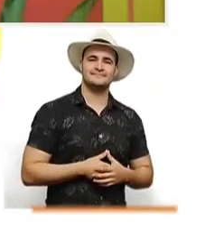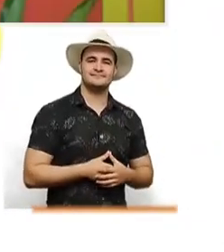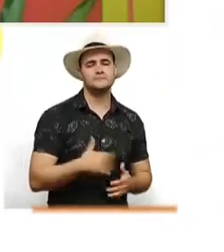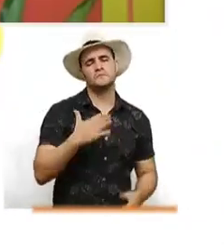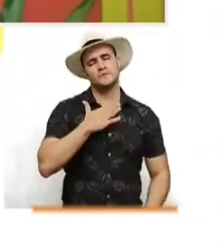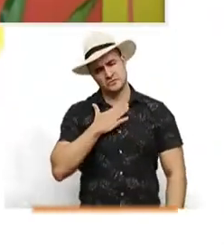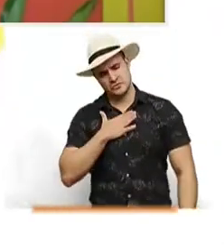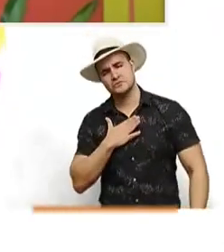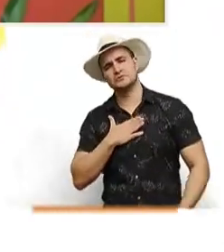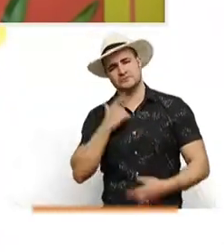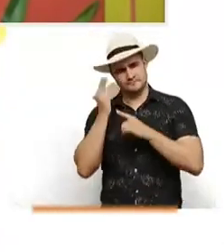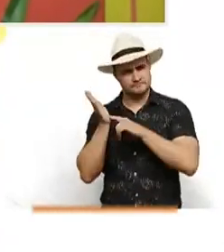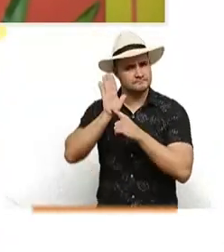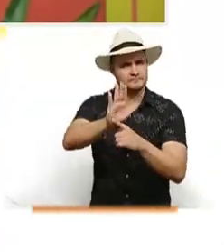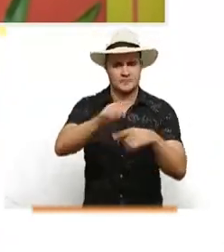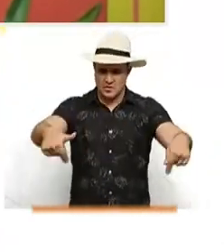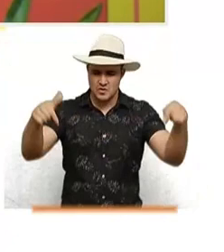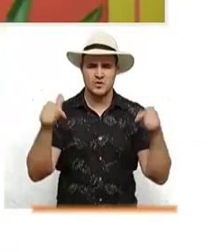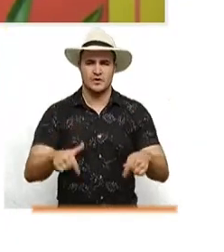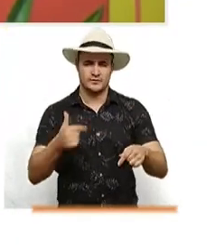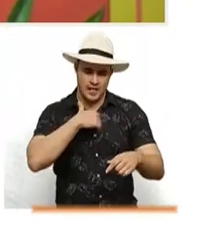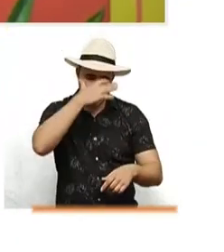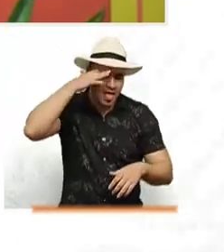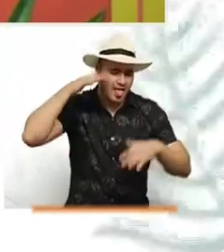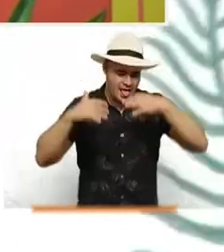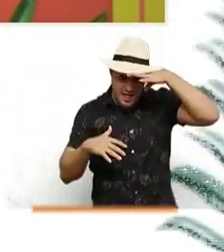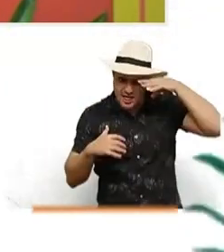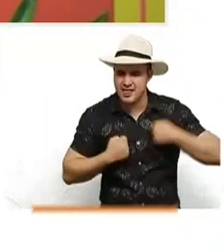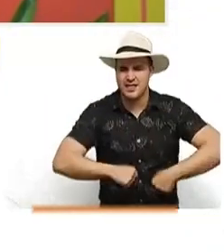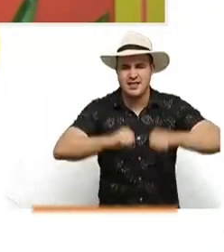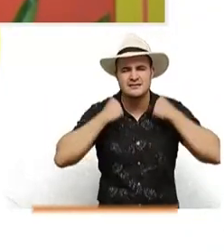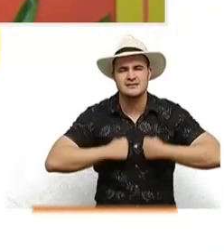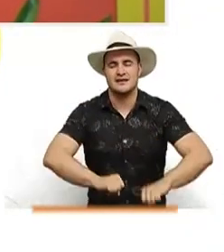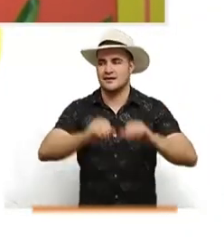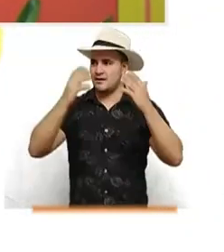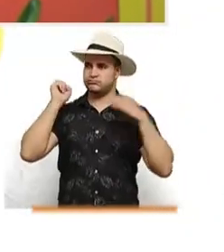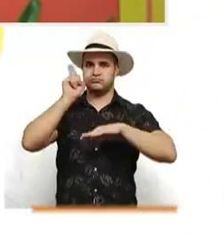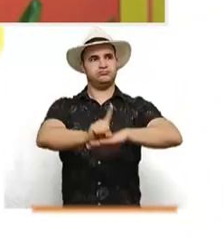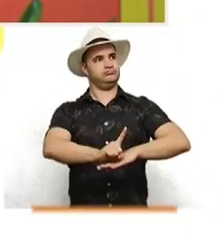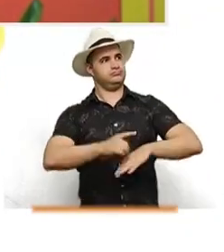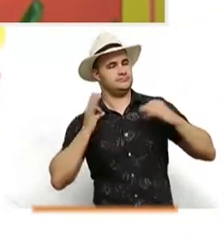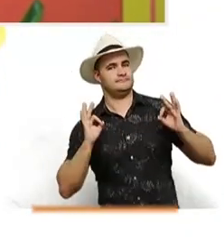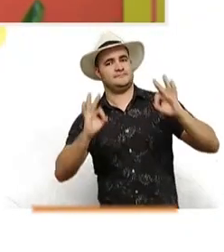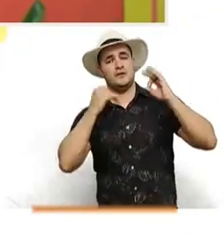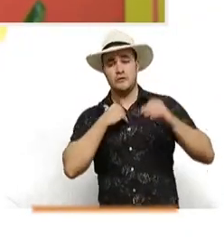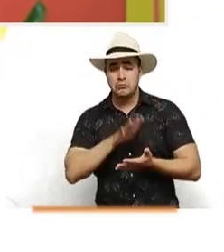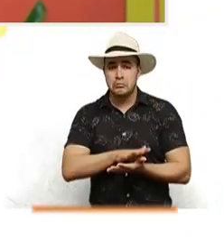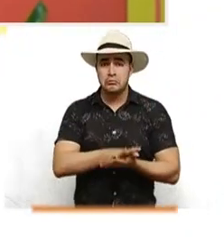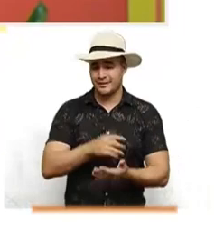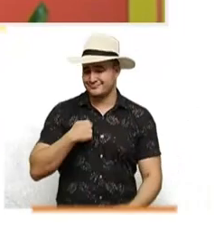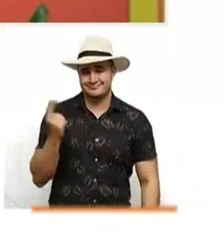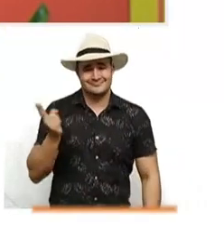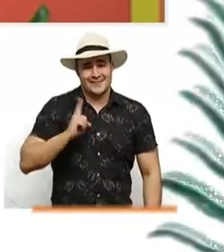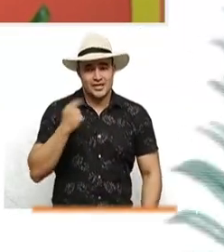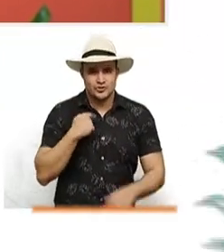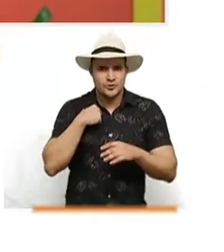Yo estoy aquí por mi esfuerzo y nunca por mi relajo, pues yo soy como